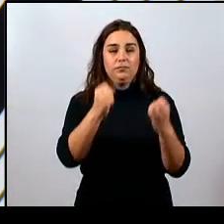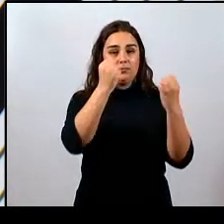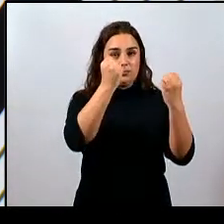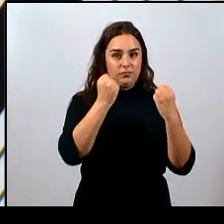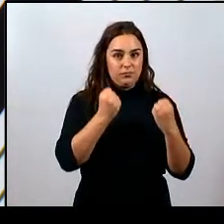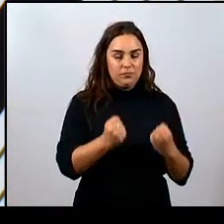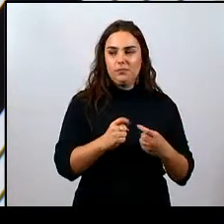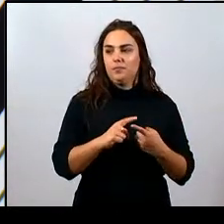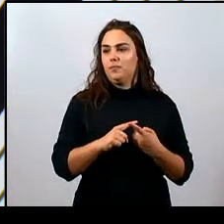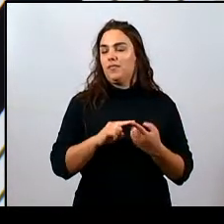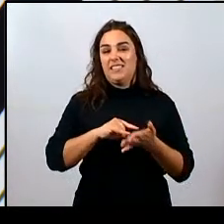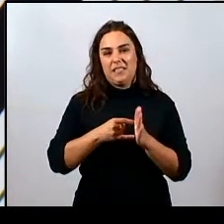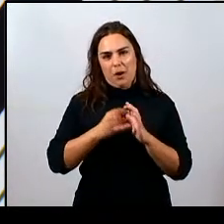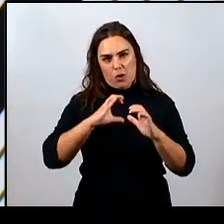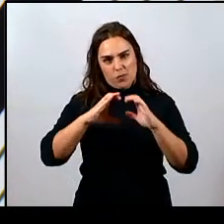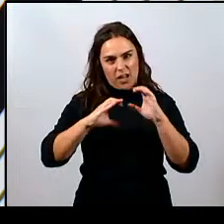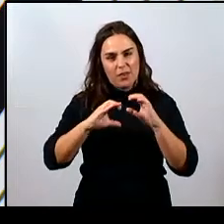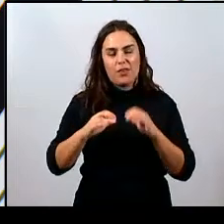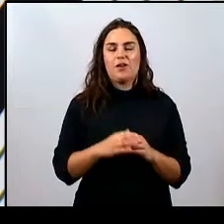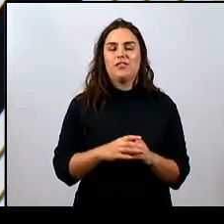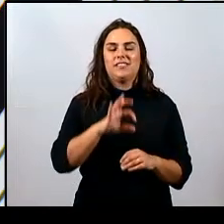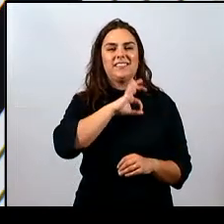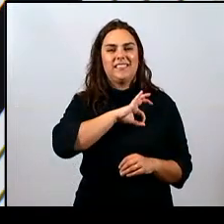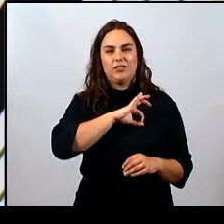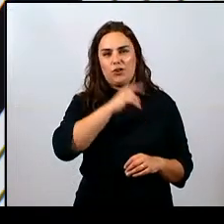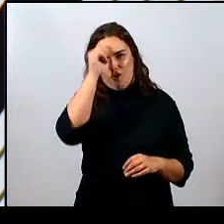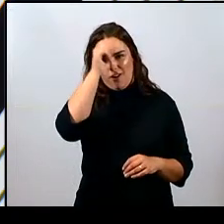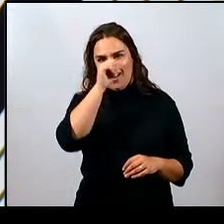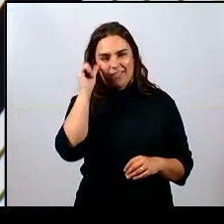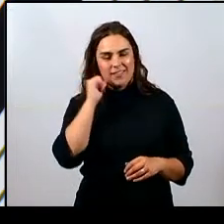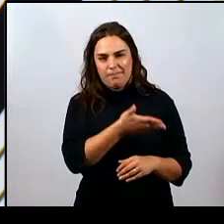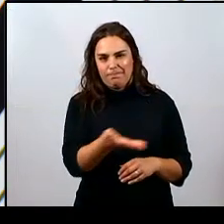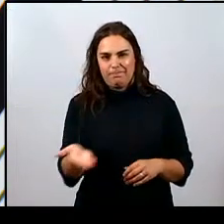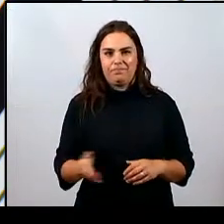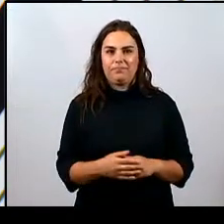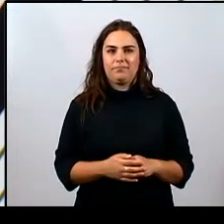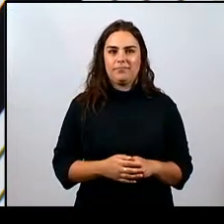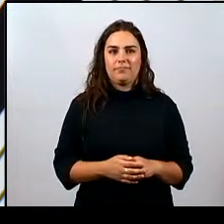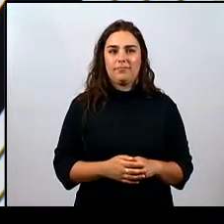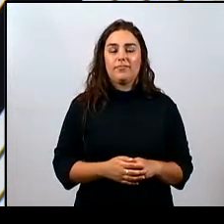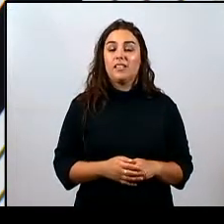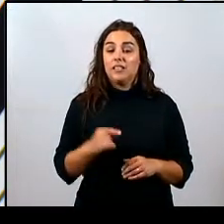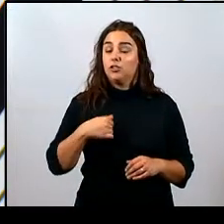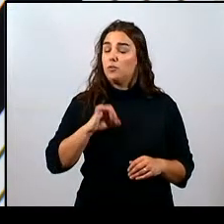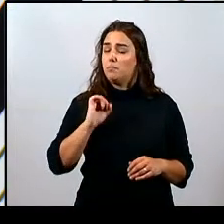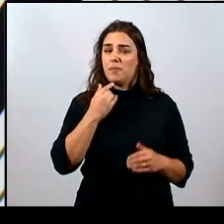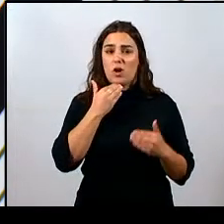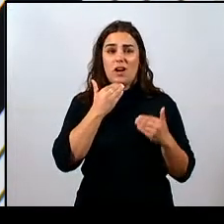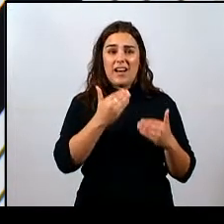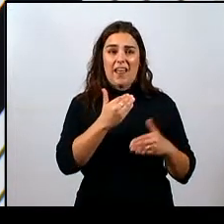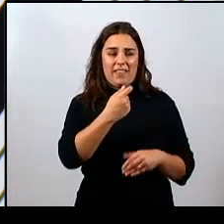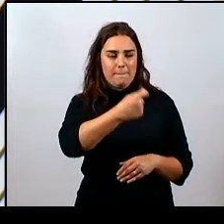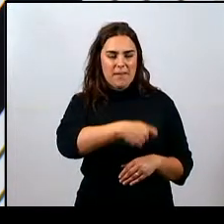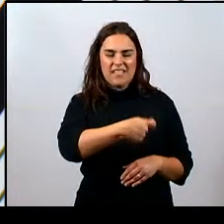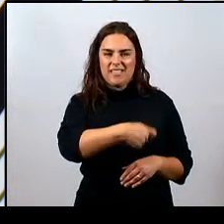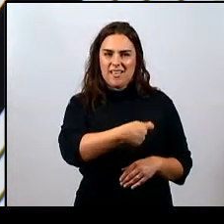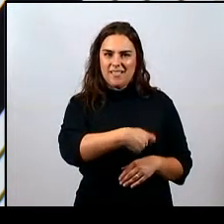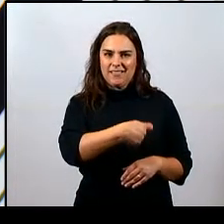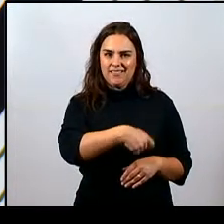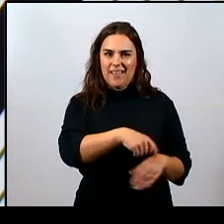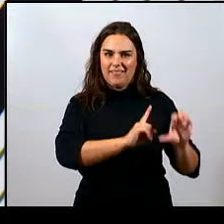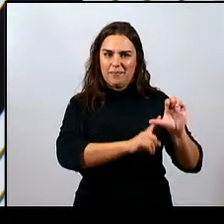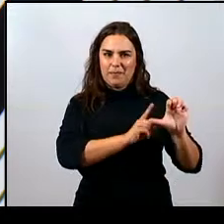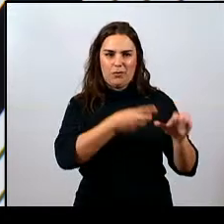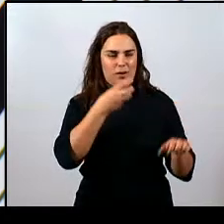Autoridades, medios de comunicación, señoras y señores. Empiezo nuevamente la intervención dando las gracias a la presidenta de